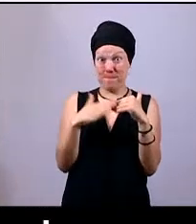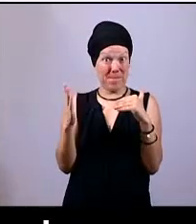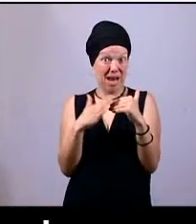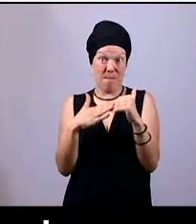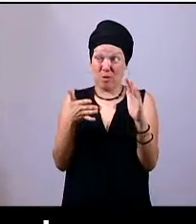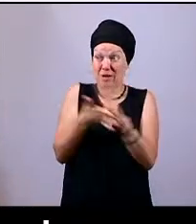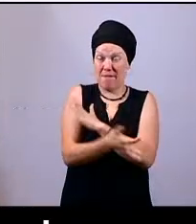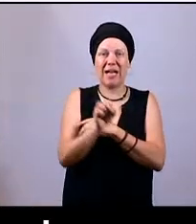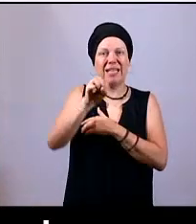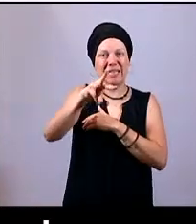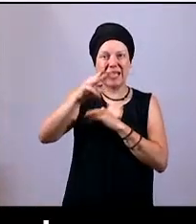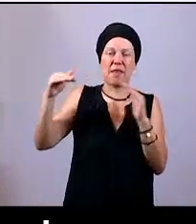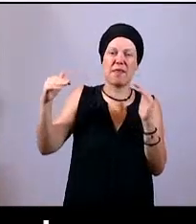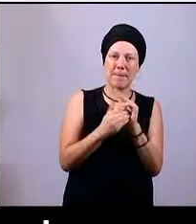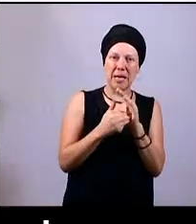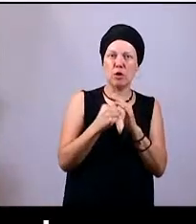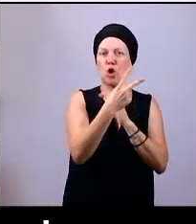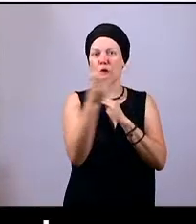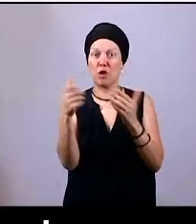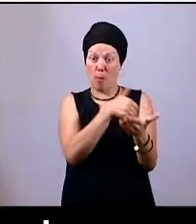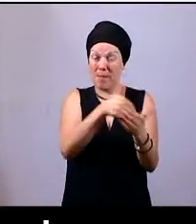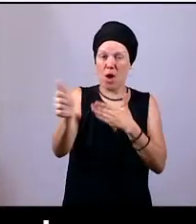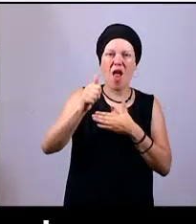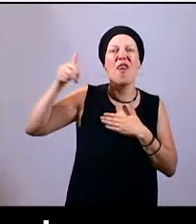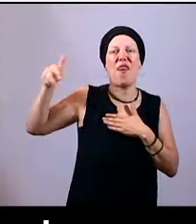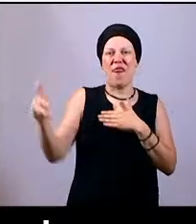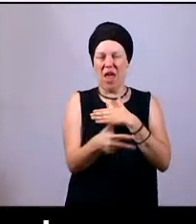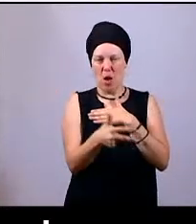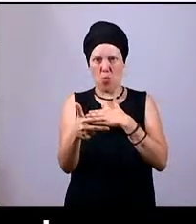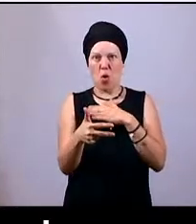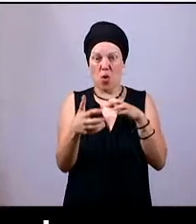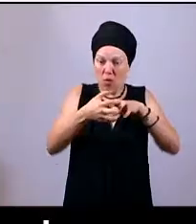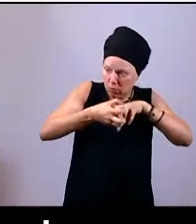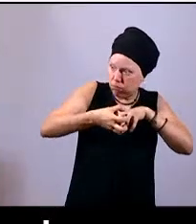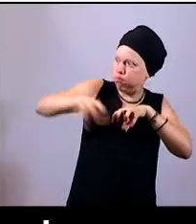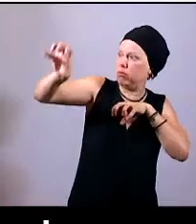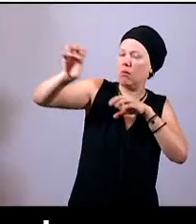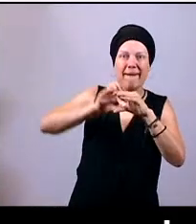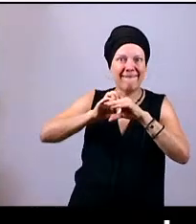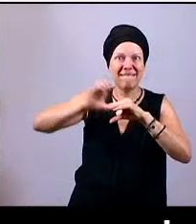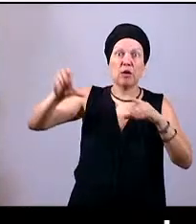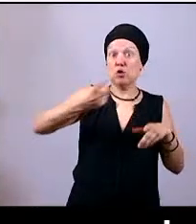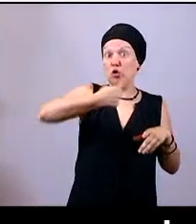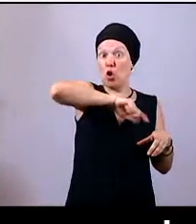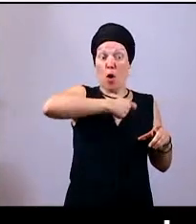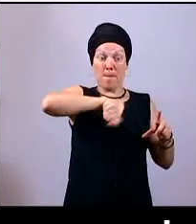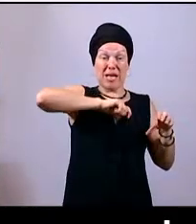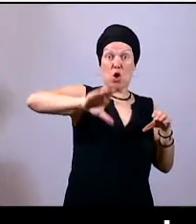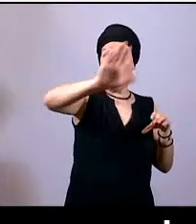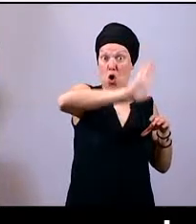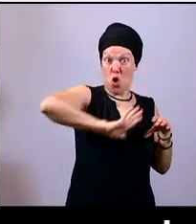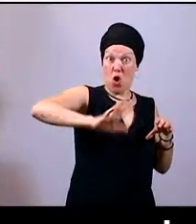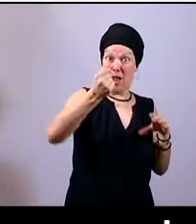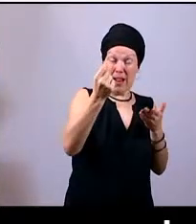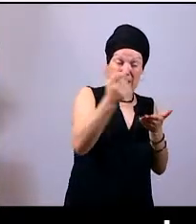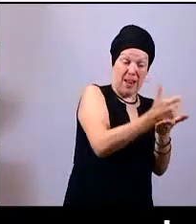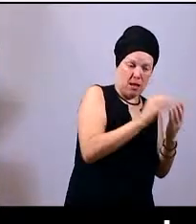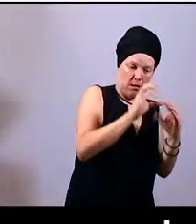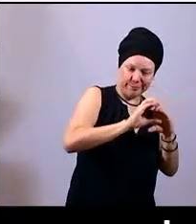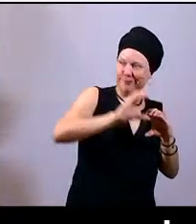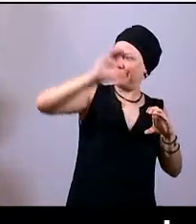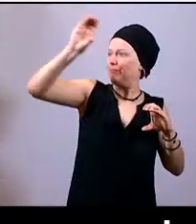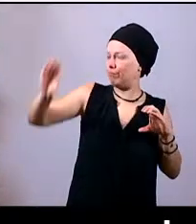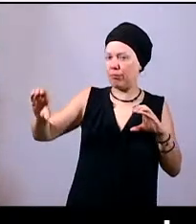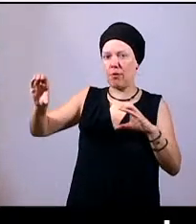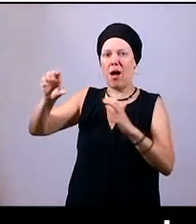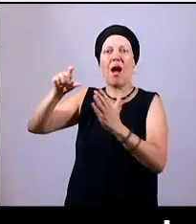suponer 13.200 millones de euros de trasvase de dinero de todos los españoles a esa hacienda, a la